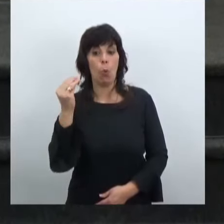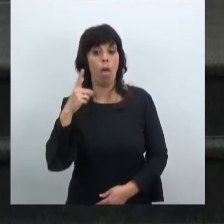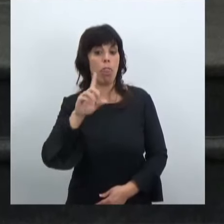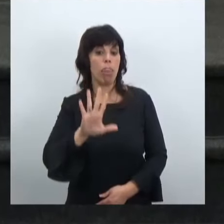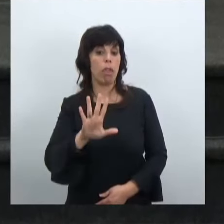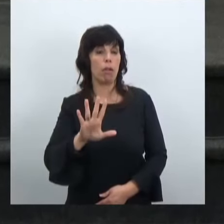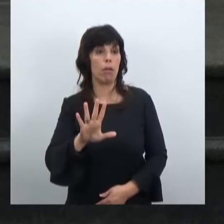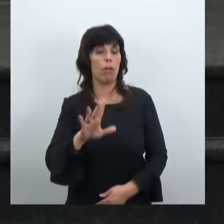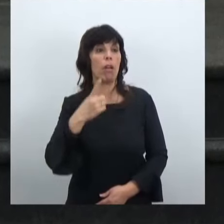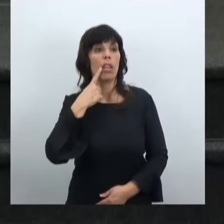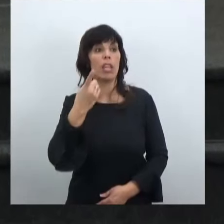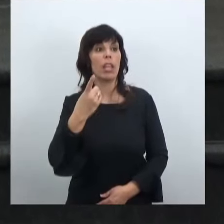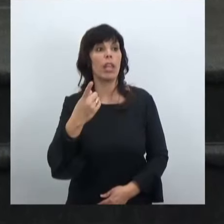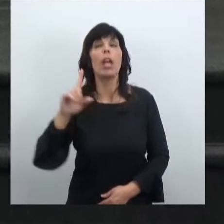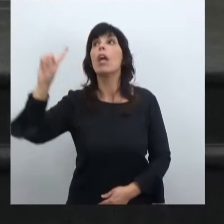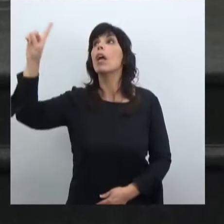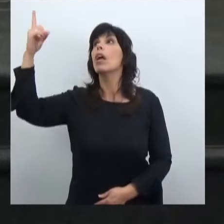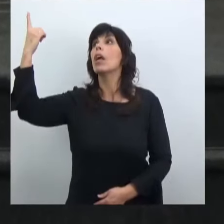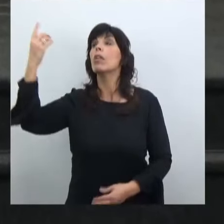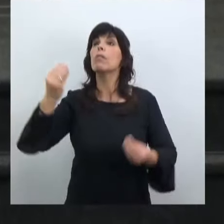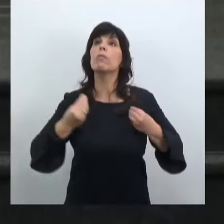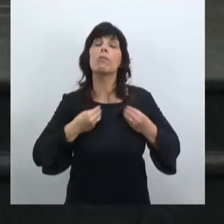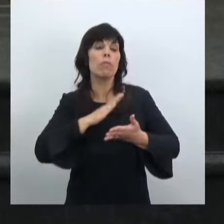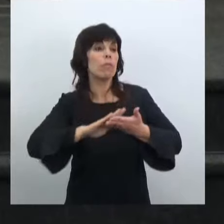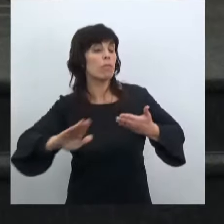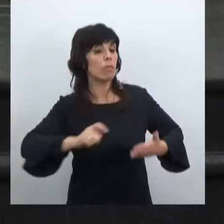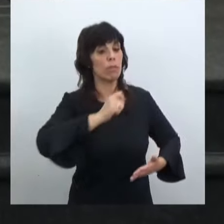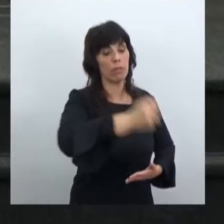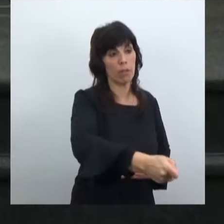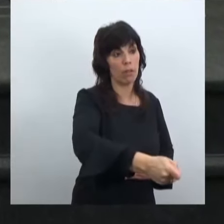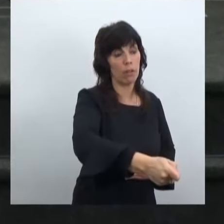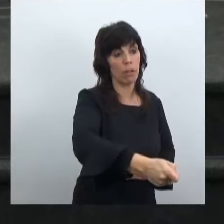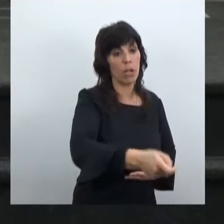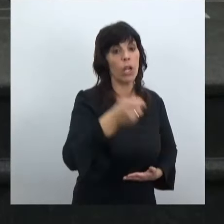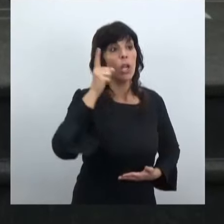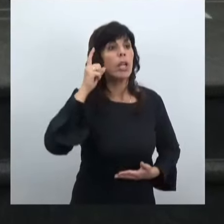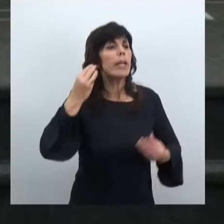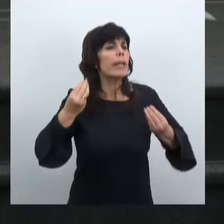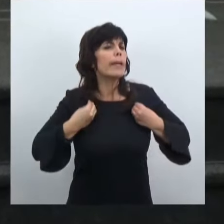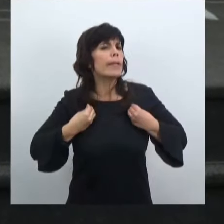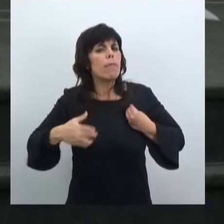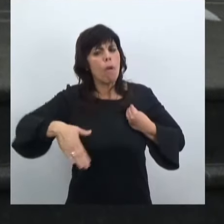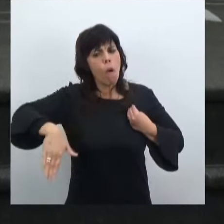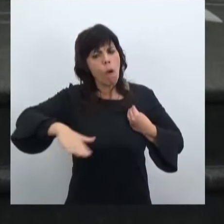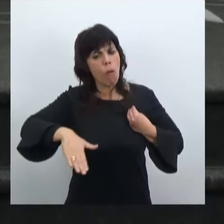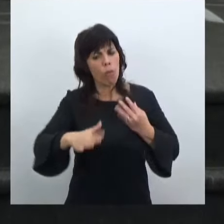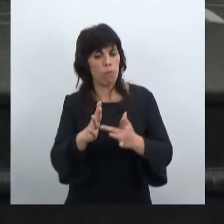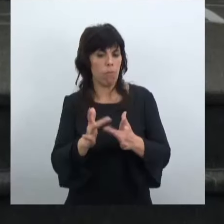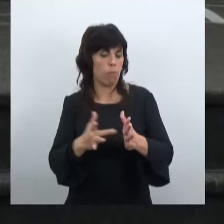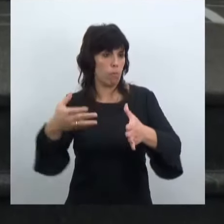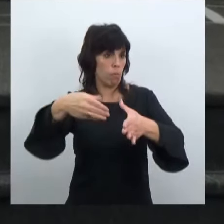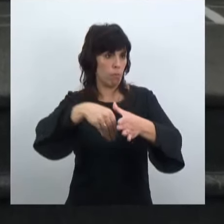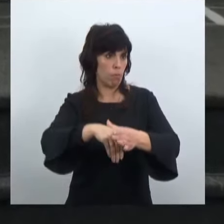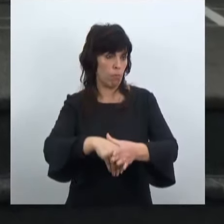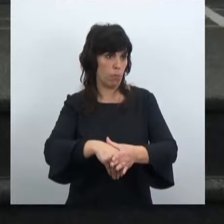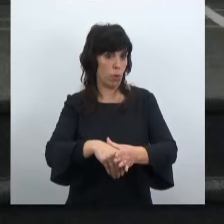5, y Dios nos dio la vida eterna, y esa vida solo está en su Hijo Jesucristo. La vida de Dios